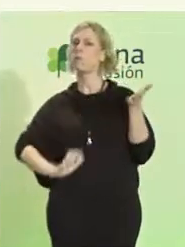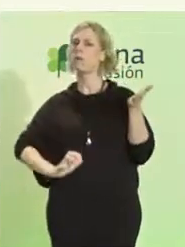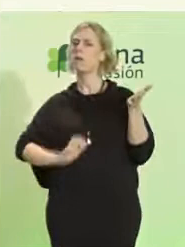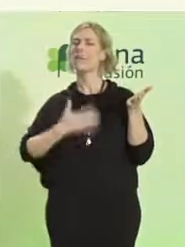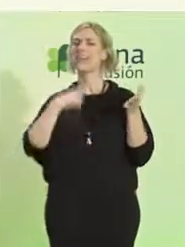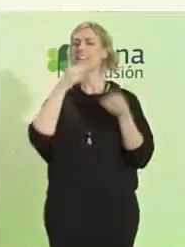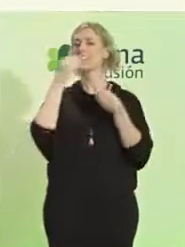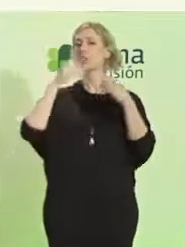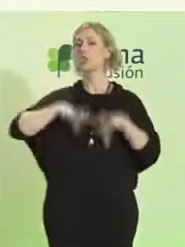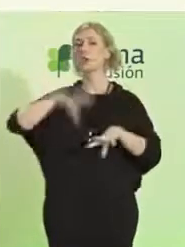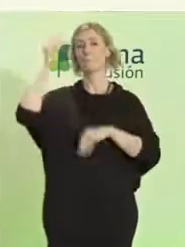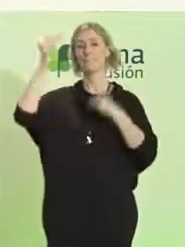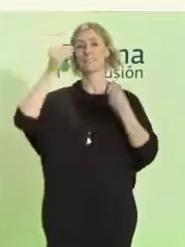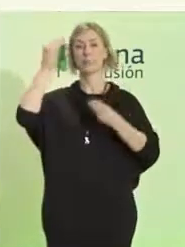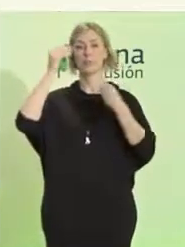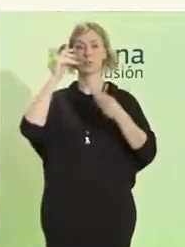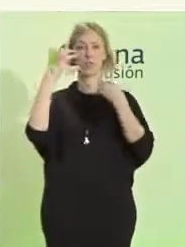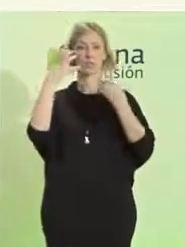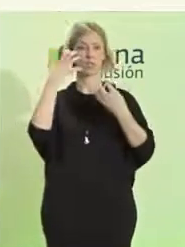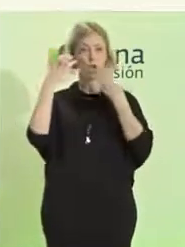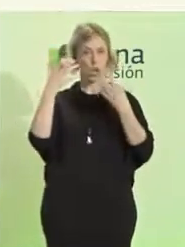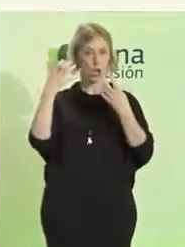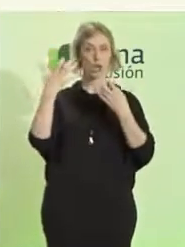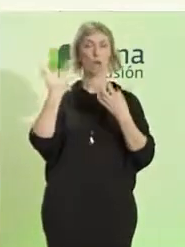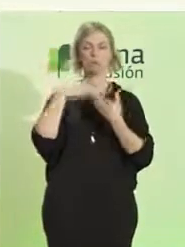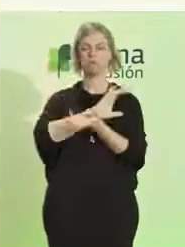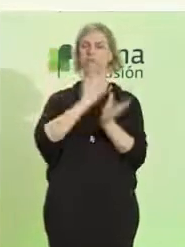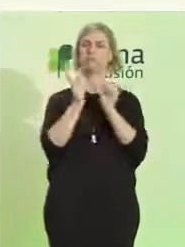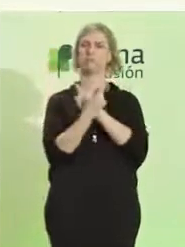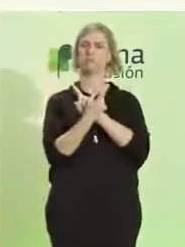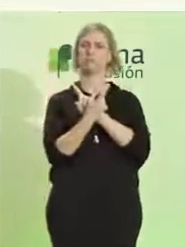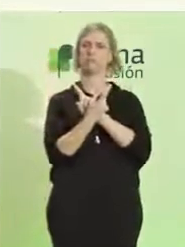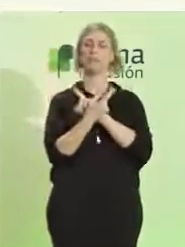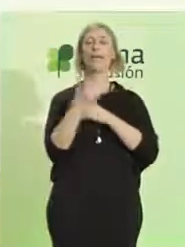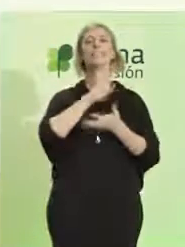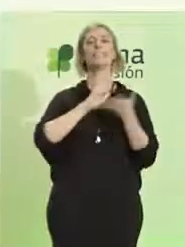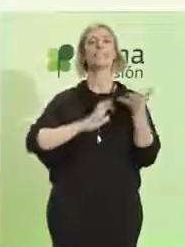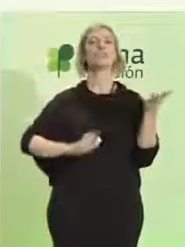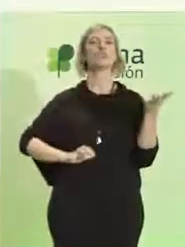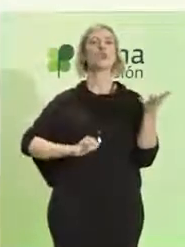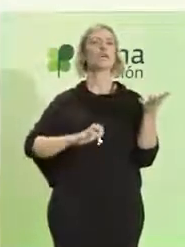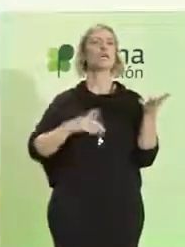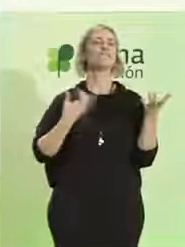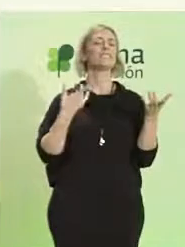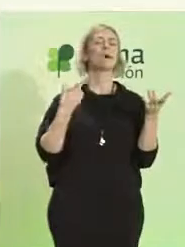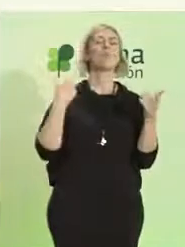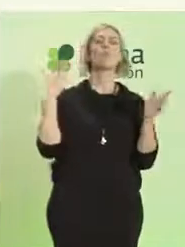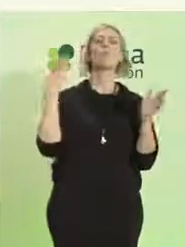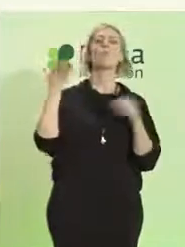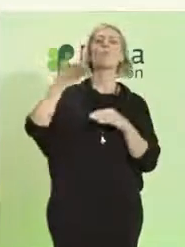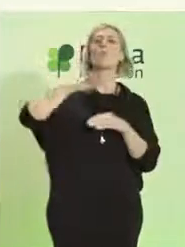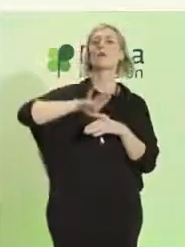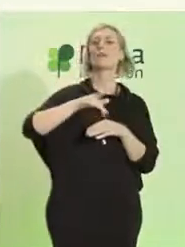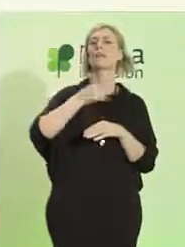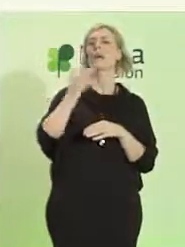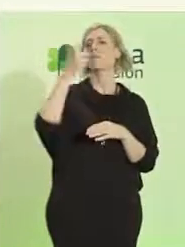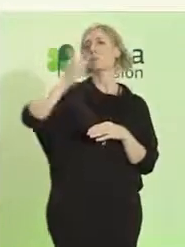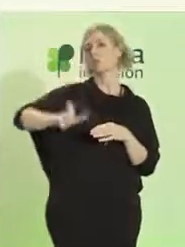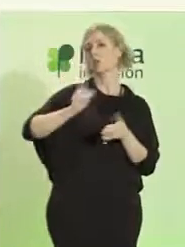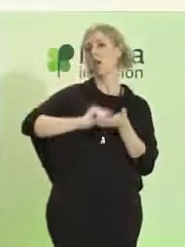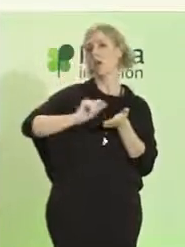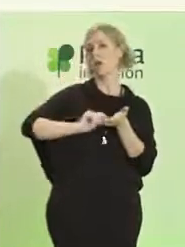del pensamiento de la estética y del arte. El texto es La muerte del autor. Y lo que decía este señor tan majo es